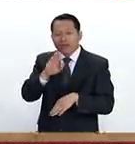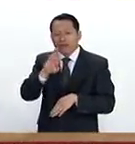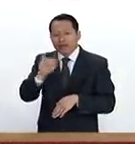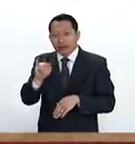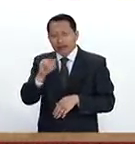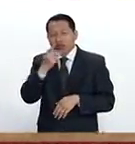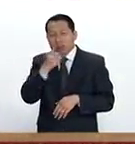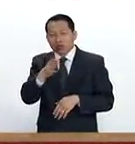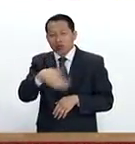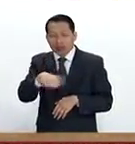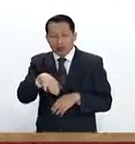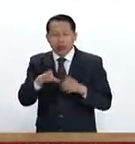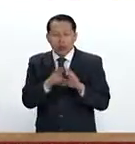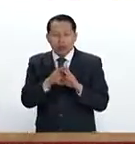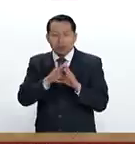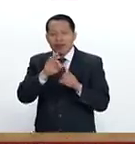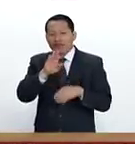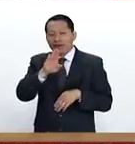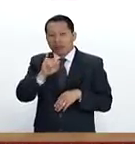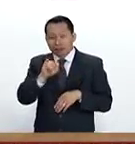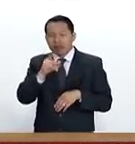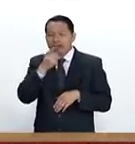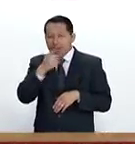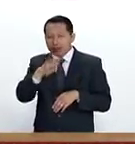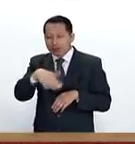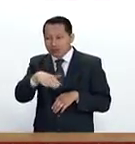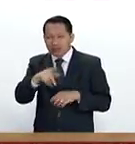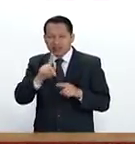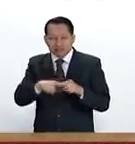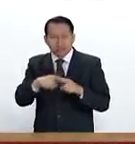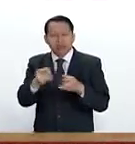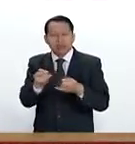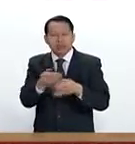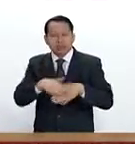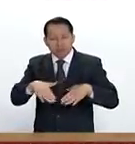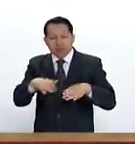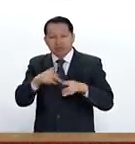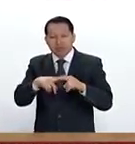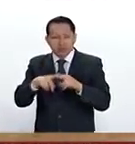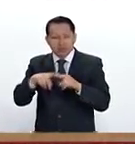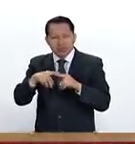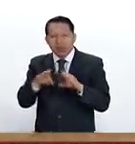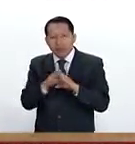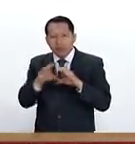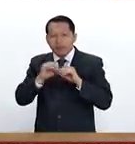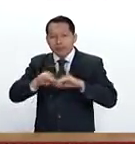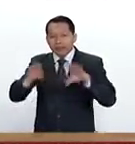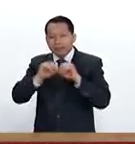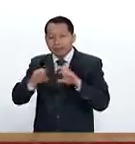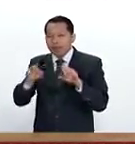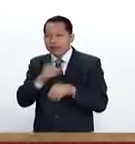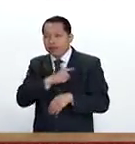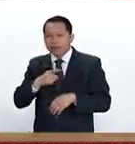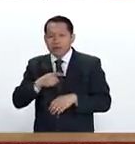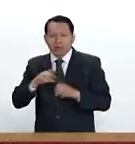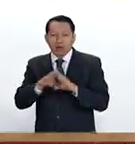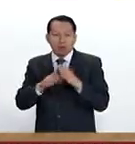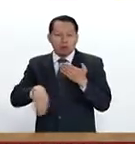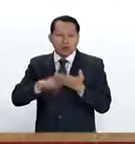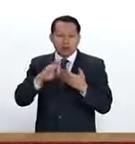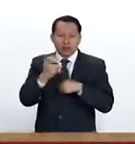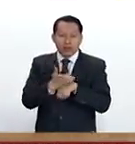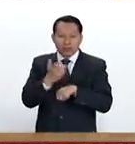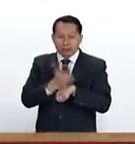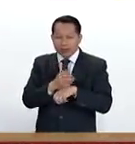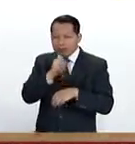a los filtradores dentro del mismo FBI. La información clasificada está siendo entregada a los medios, lo cual puede ser devastador y afectar a los Estados